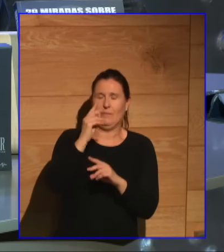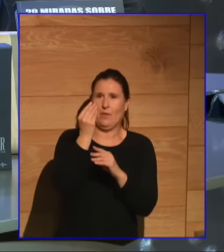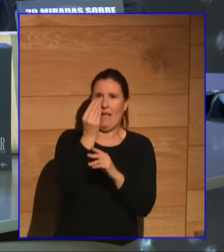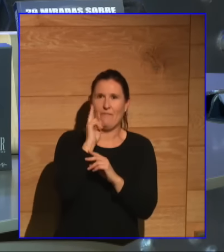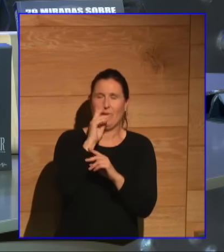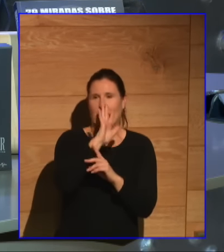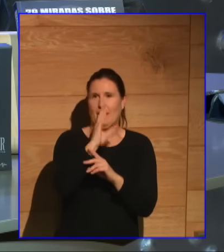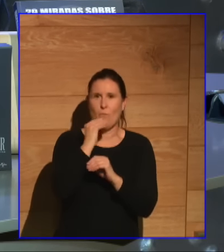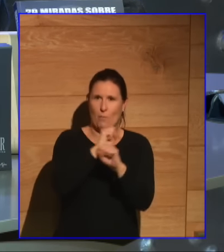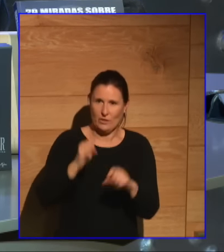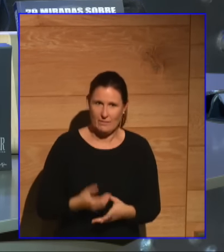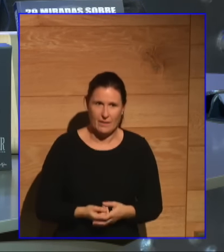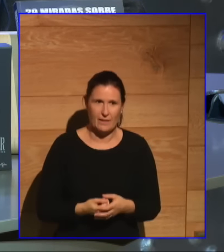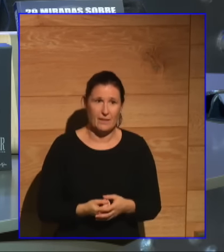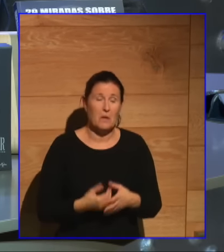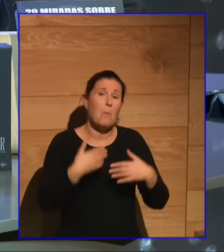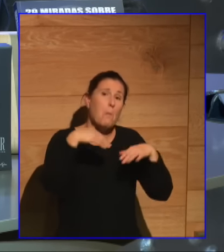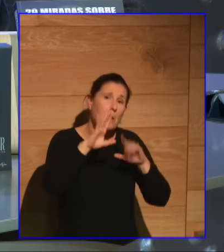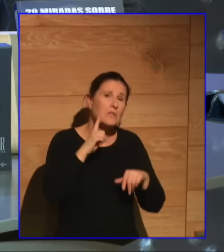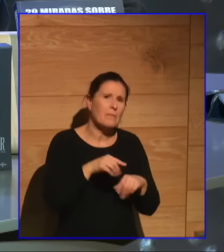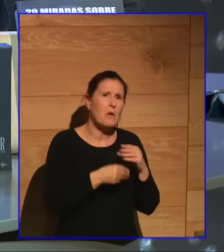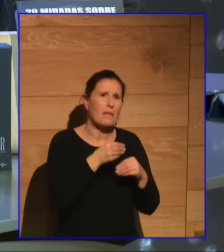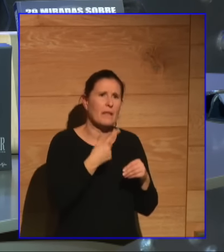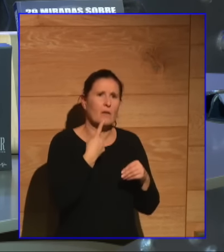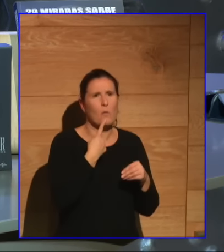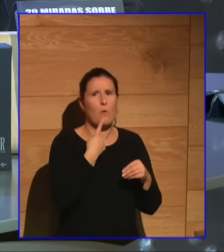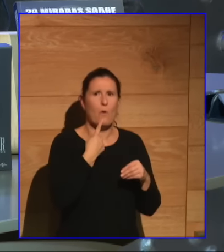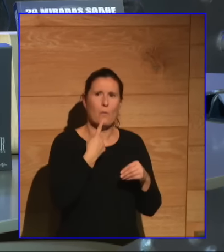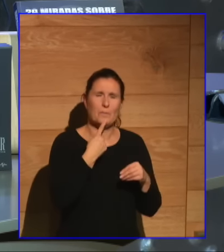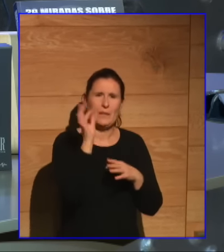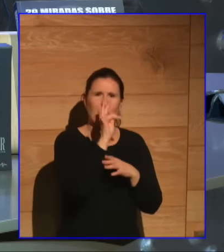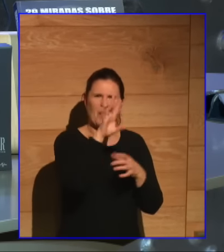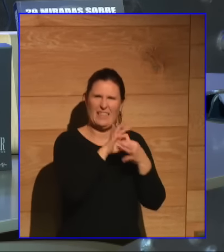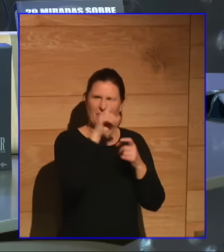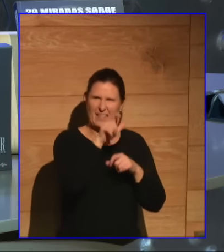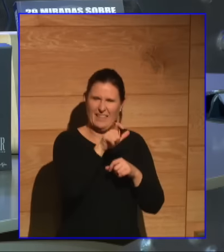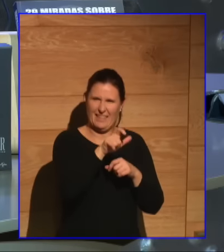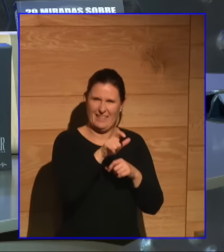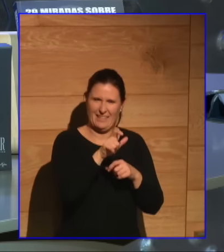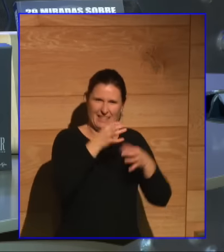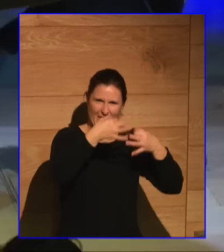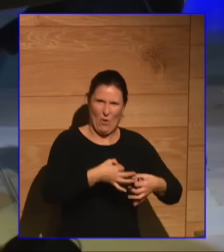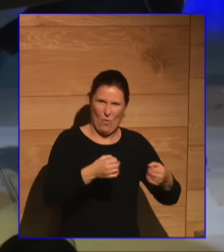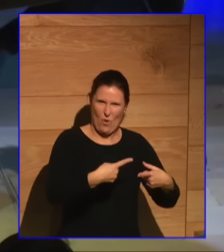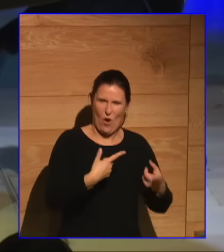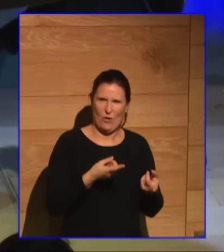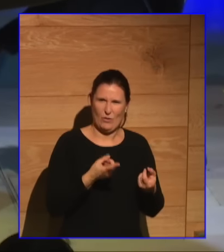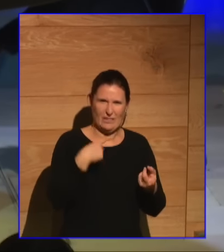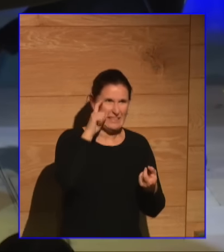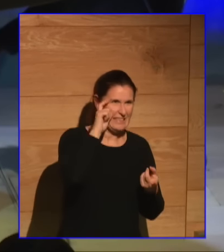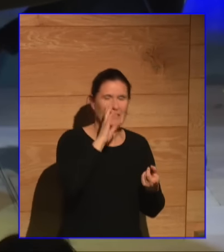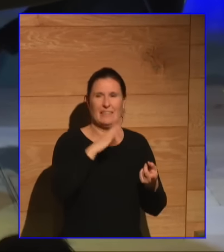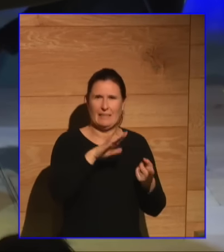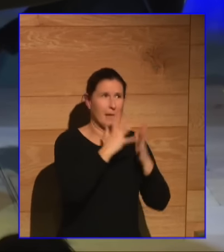seguros. Siempre tienen un traje un poco grande. Un traje un poquito grande y una gafa muy gorda. Y cuando él le